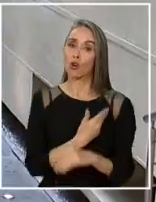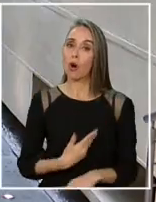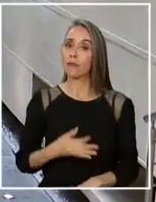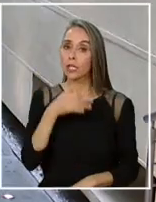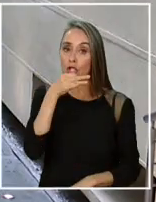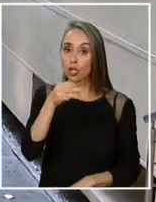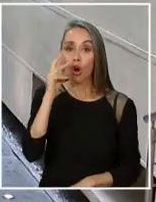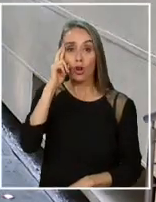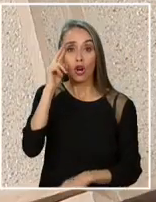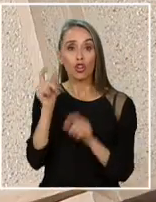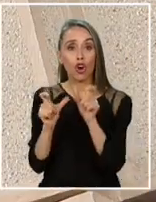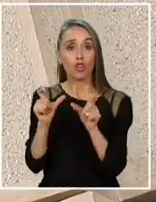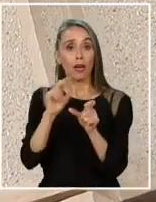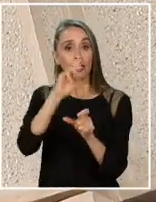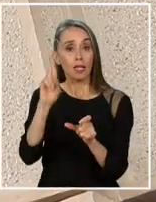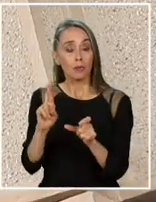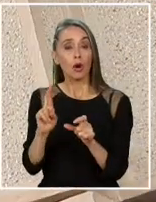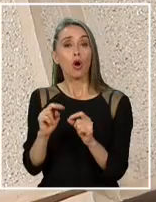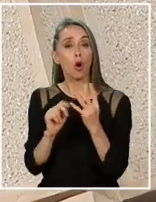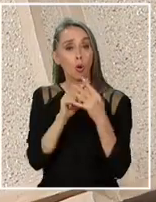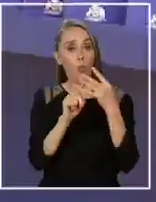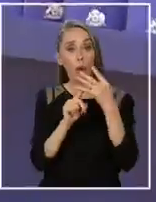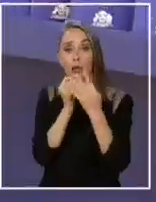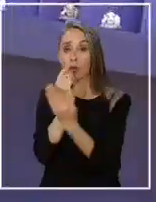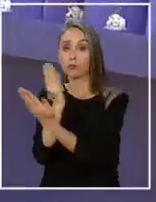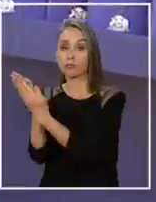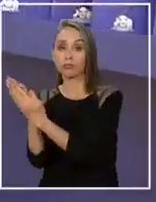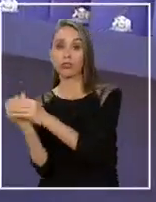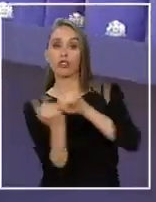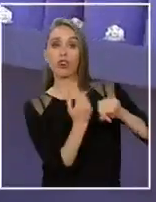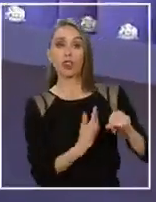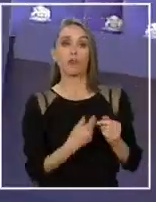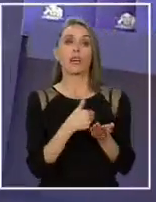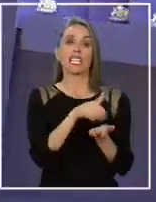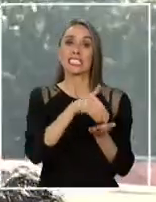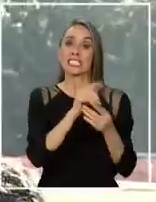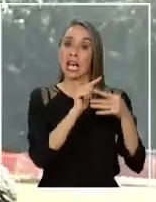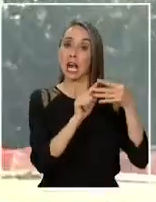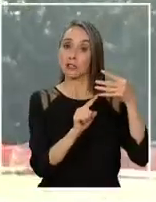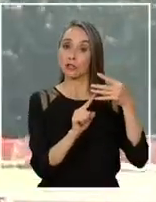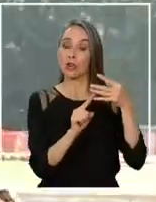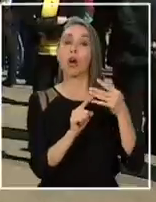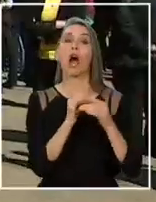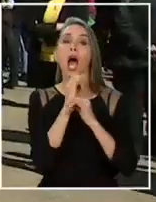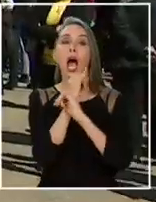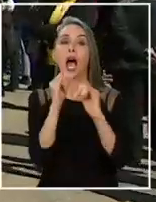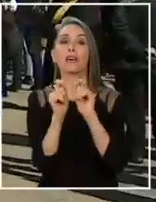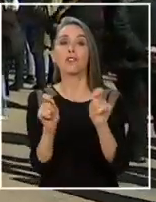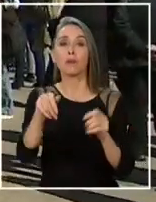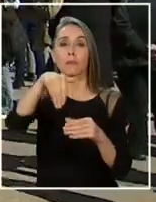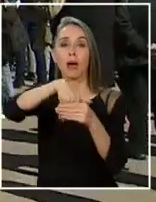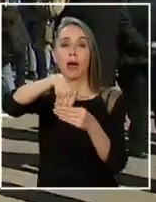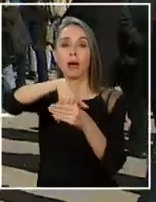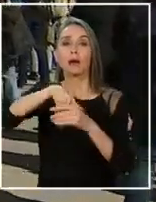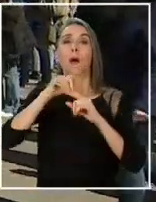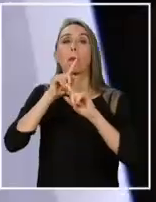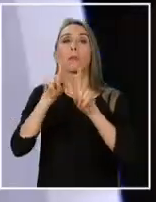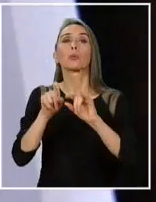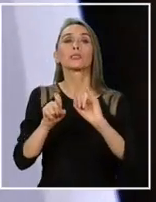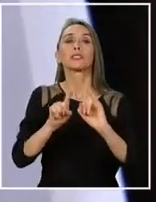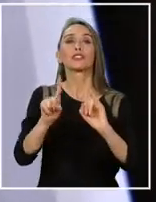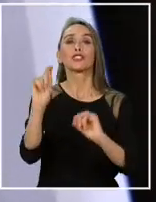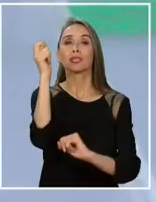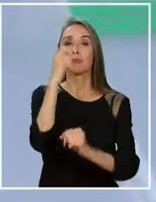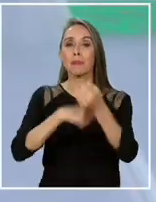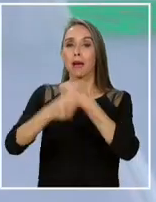que la Contraloría desestimó 4 requerimientos en contra del Ejecutivo por la campaña informativa del plebiscito de septiembre del año